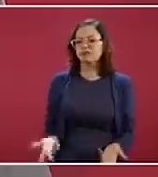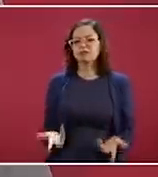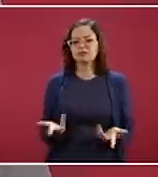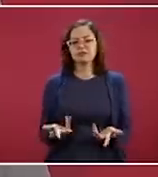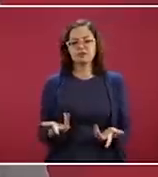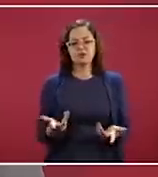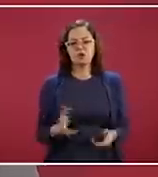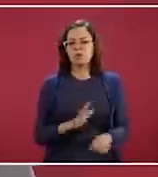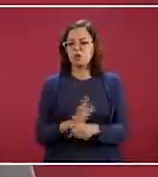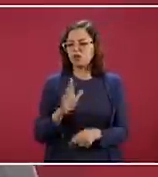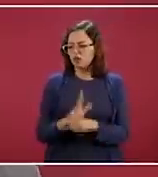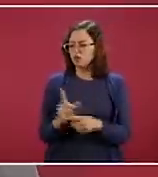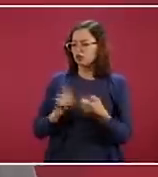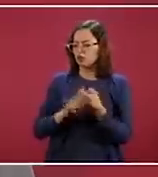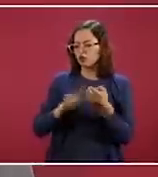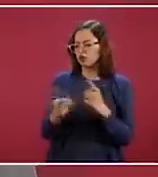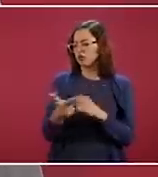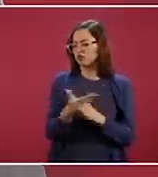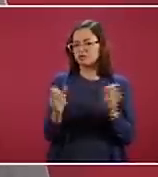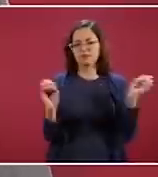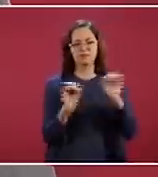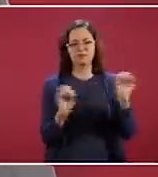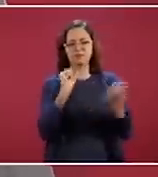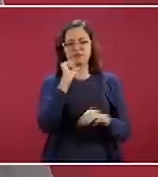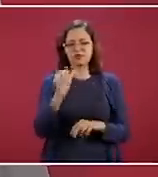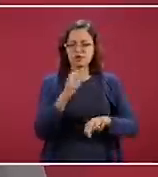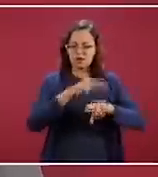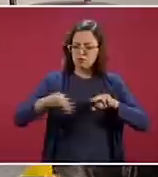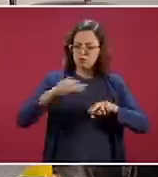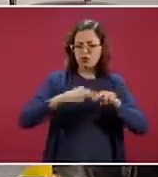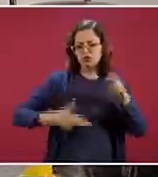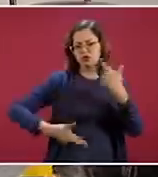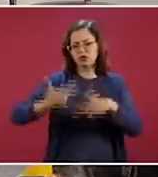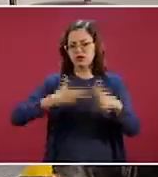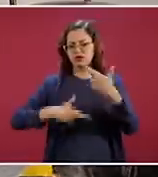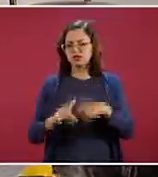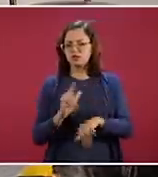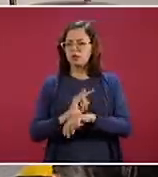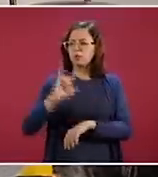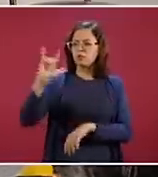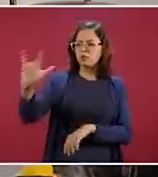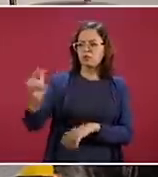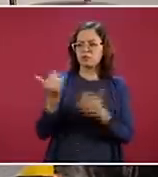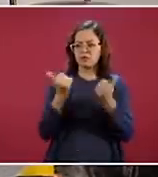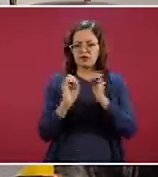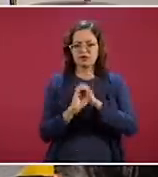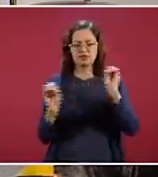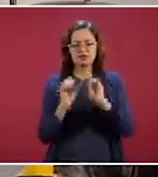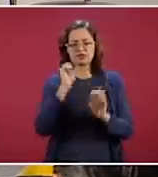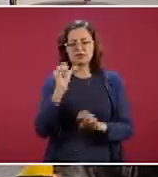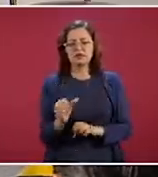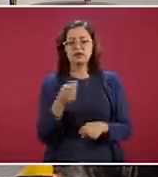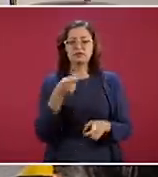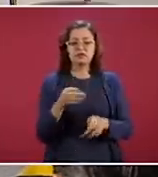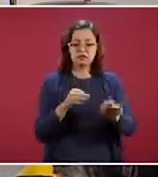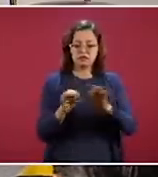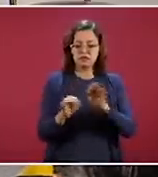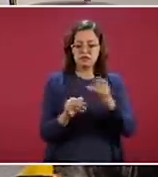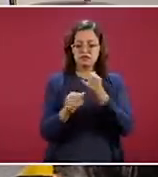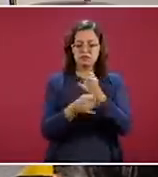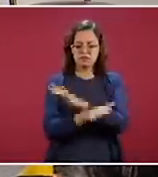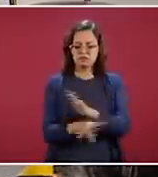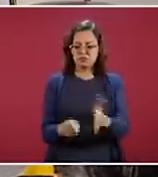traen la reservación, no traen los boletos de regreso de avión, la información que dan sobre el trabajo que le están